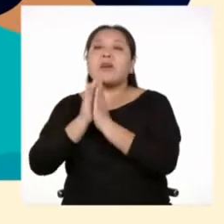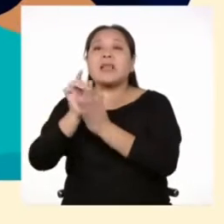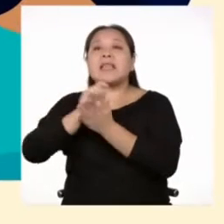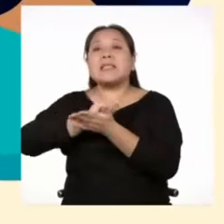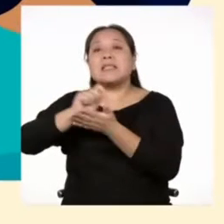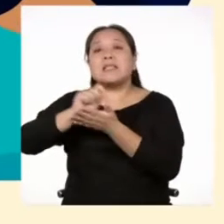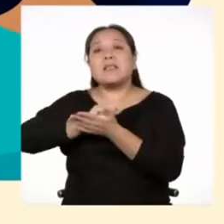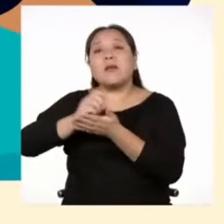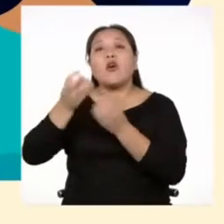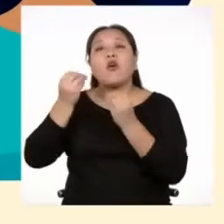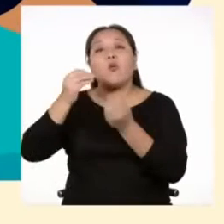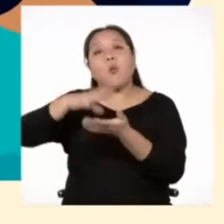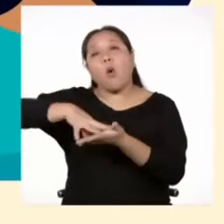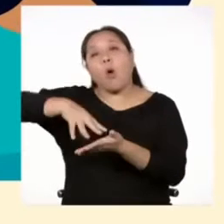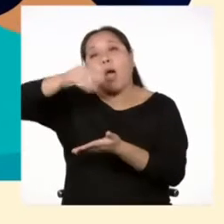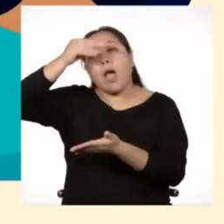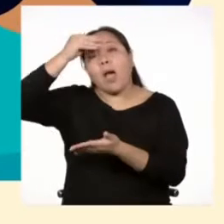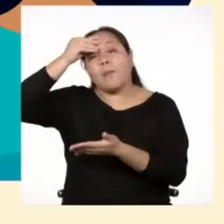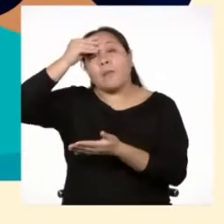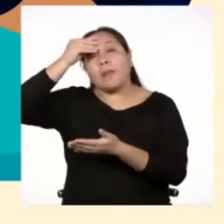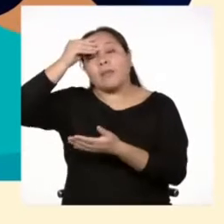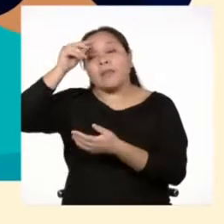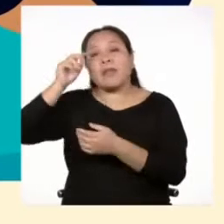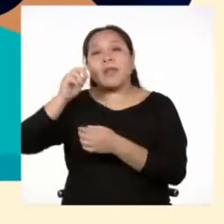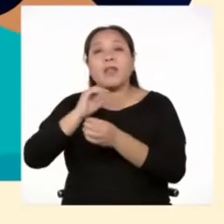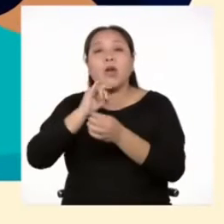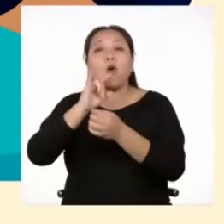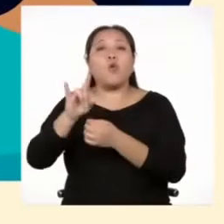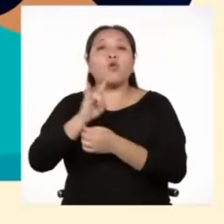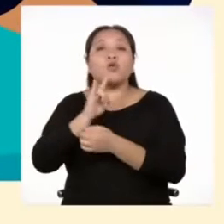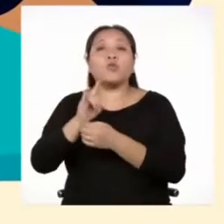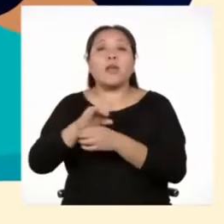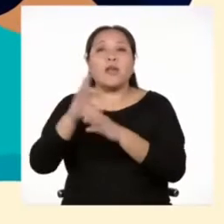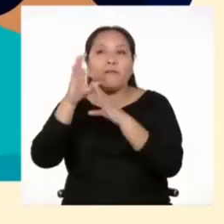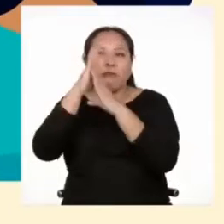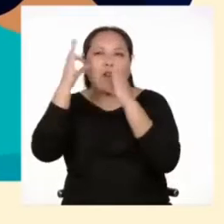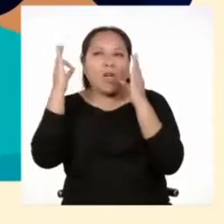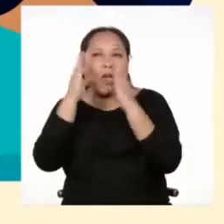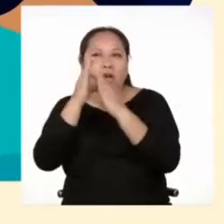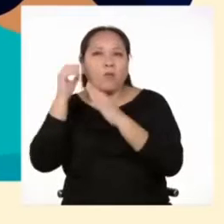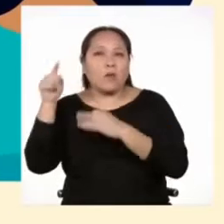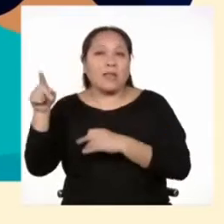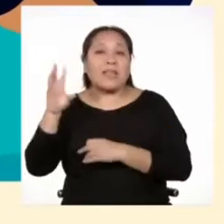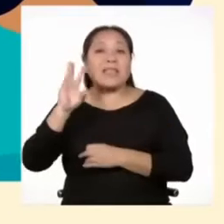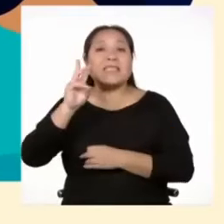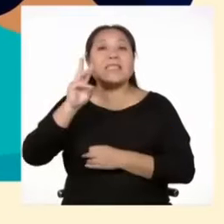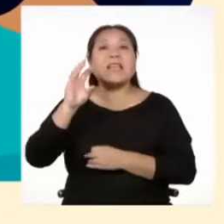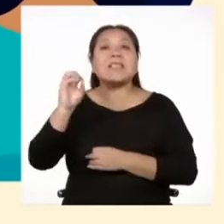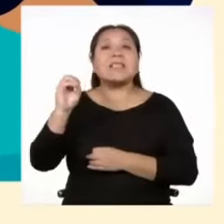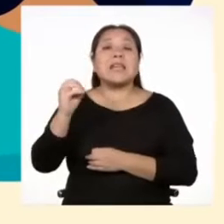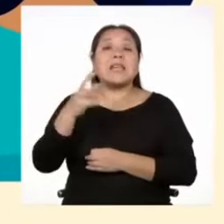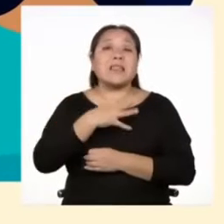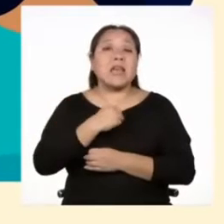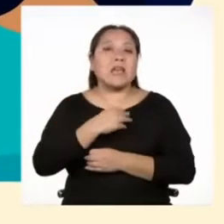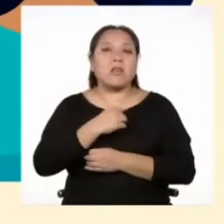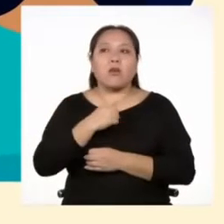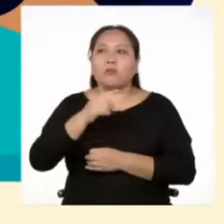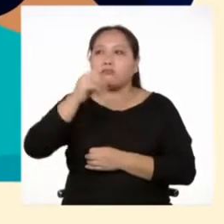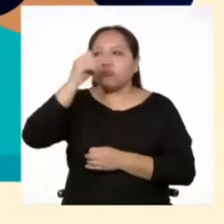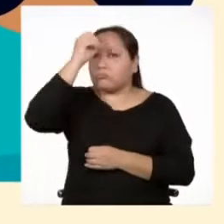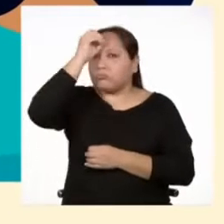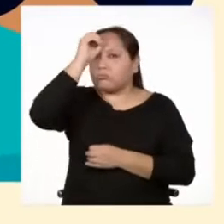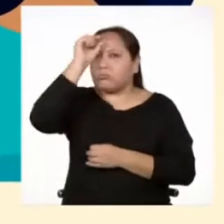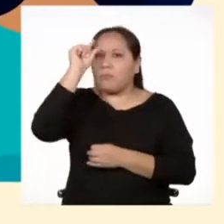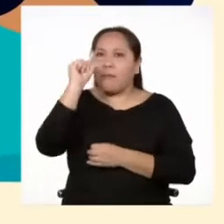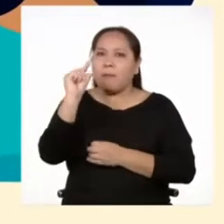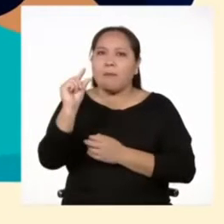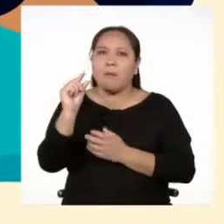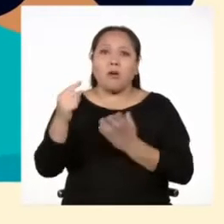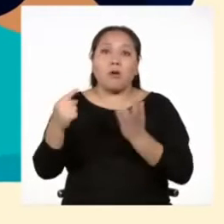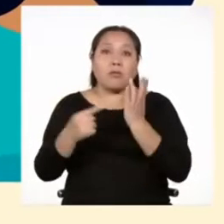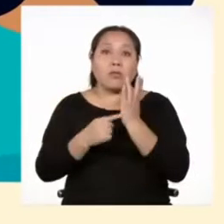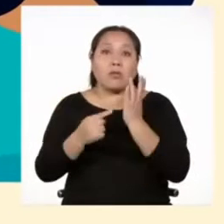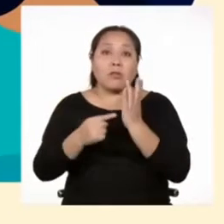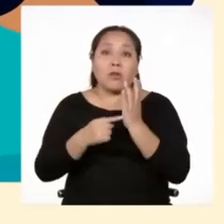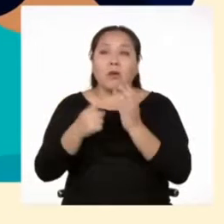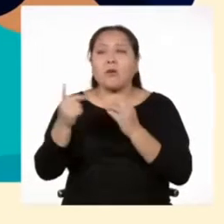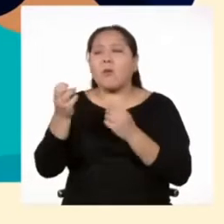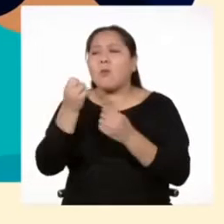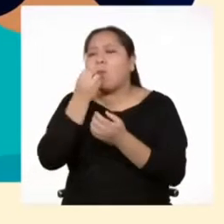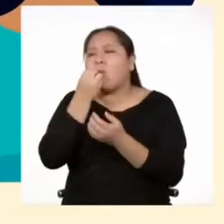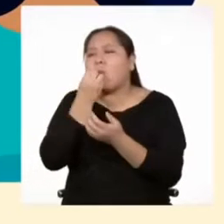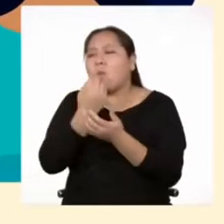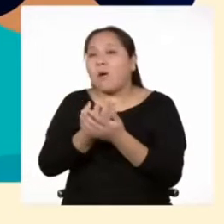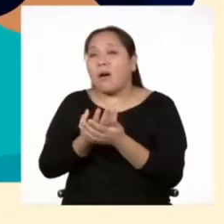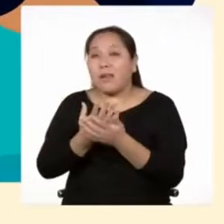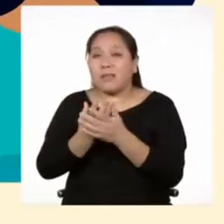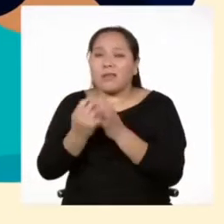para aprender a utilizar las redes sociales. Ella tiene 60 años y sabe muy poco sobre tecnología, pero es muy buena y cariñosa y yo la